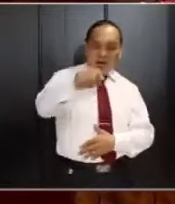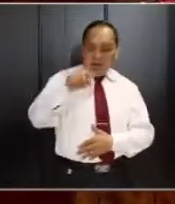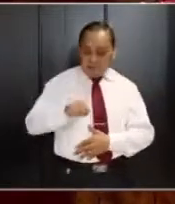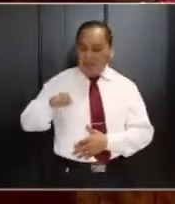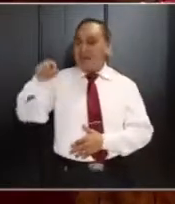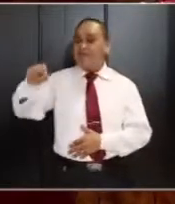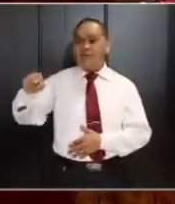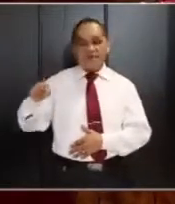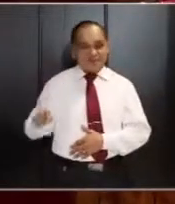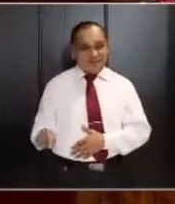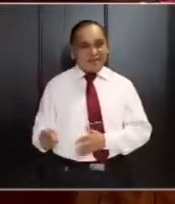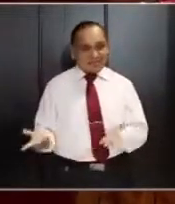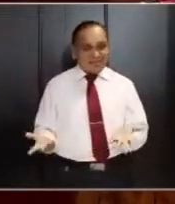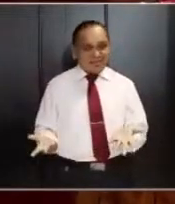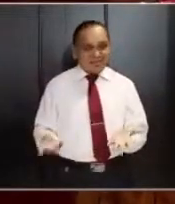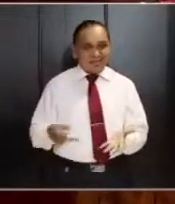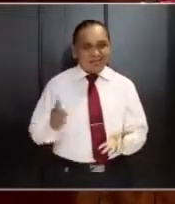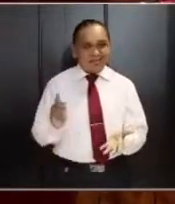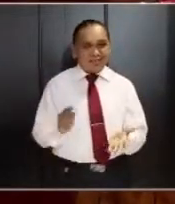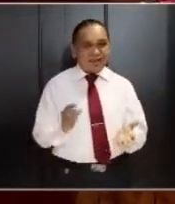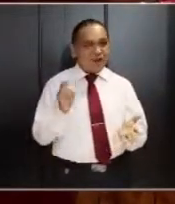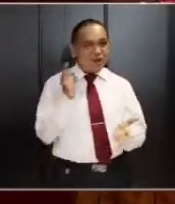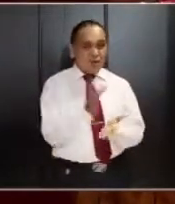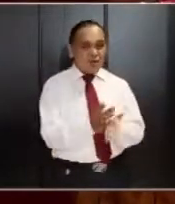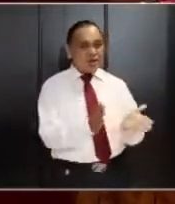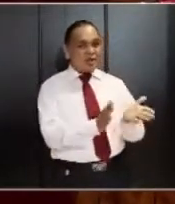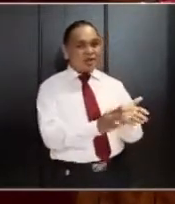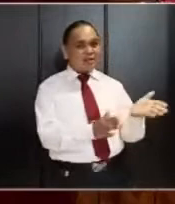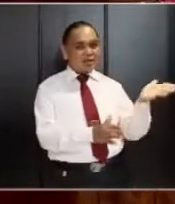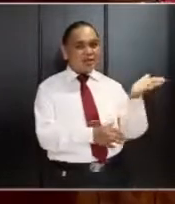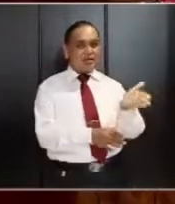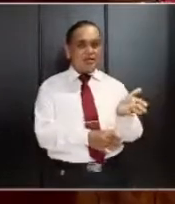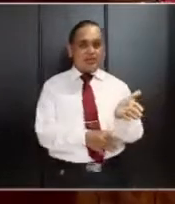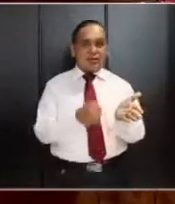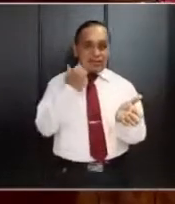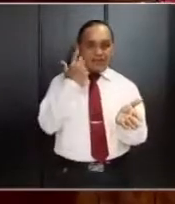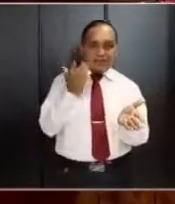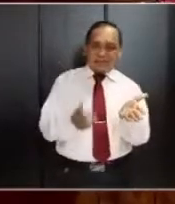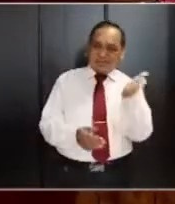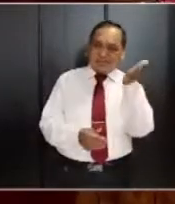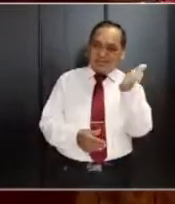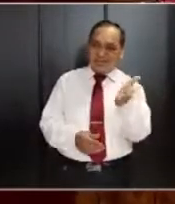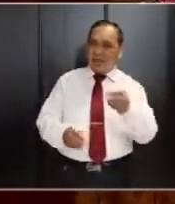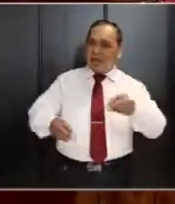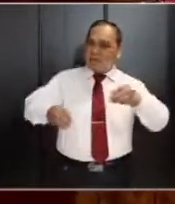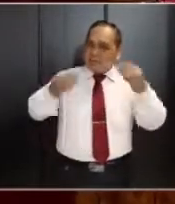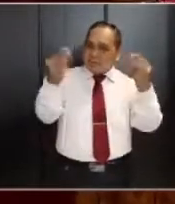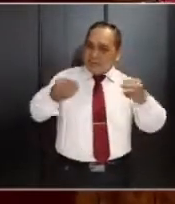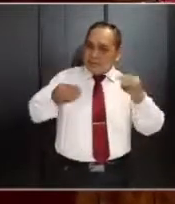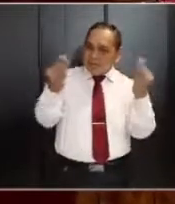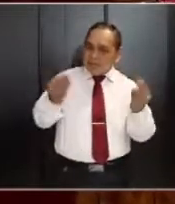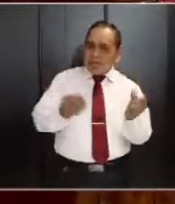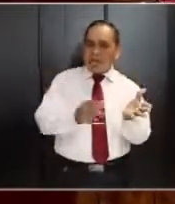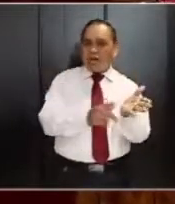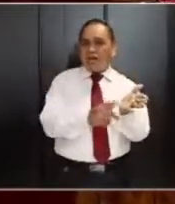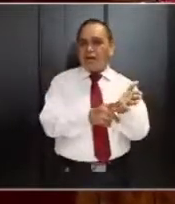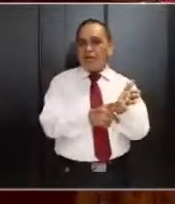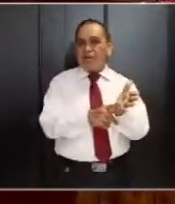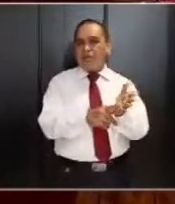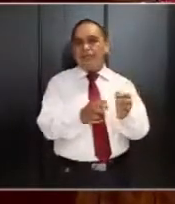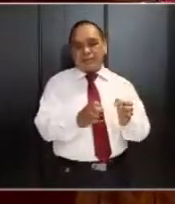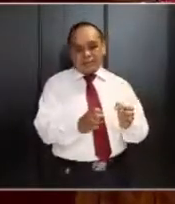han pedido. No es que lo haya gestionado, lo pidió. Uno pidió mercado, otro pidió el